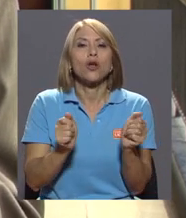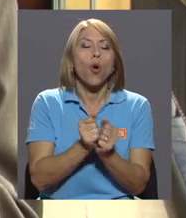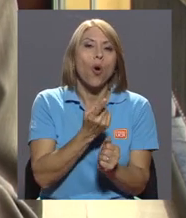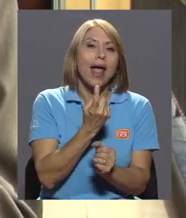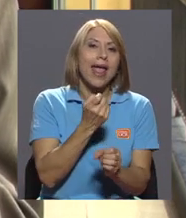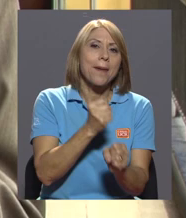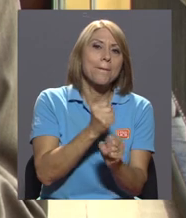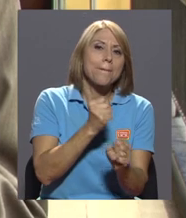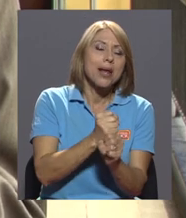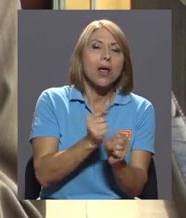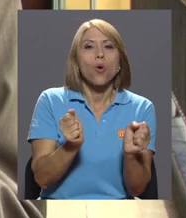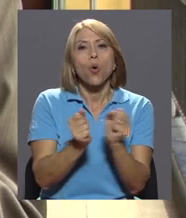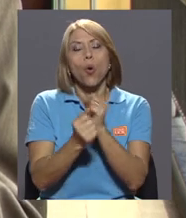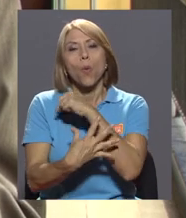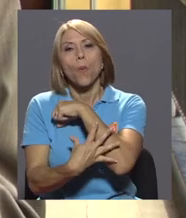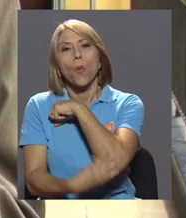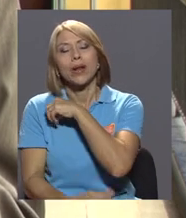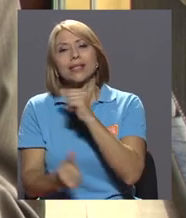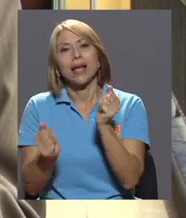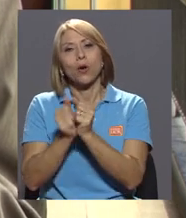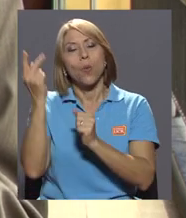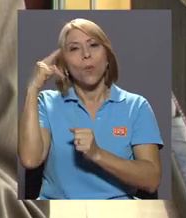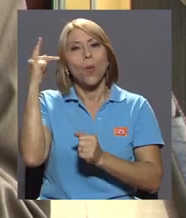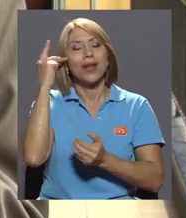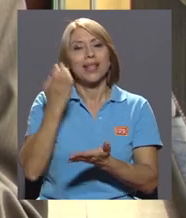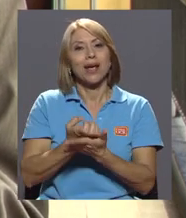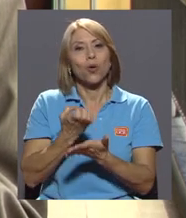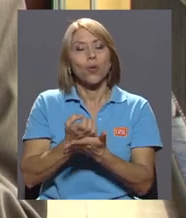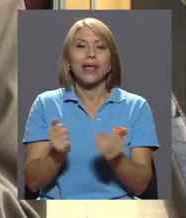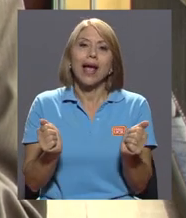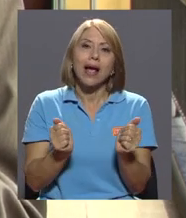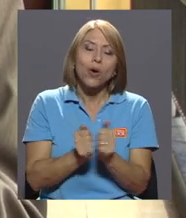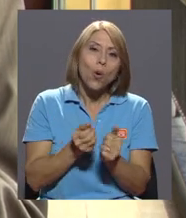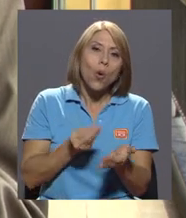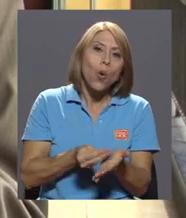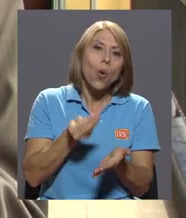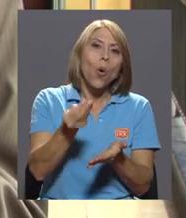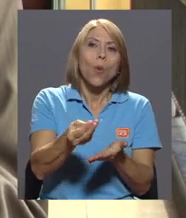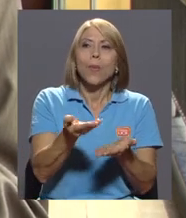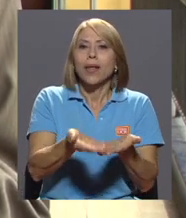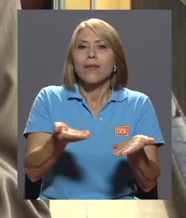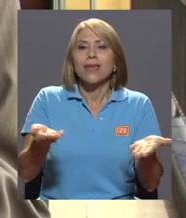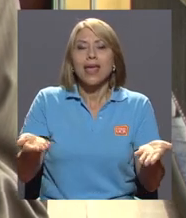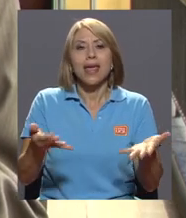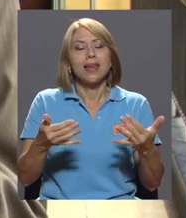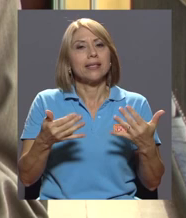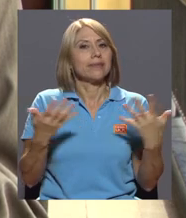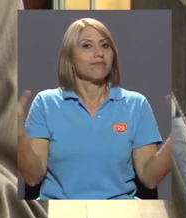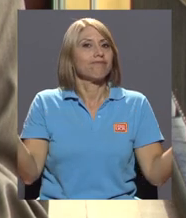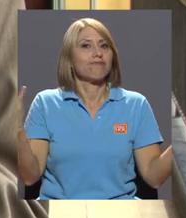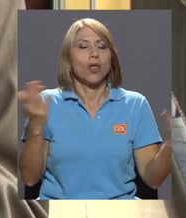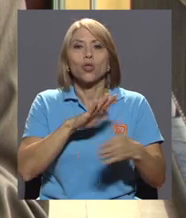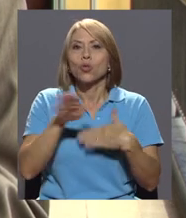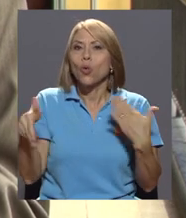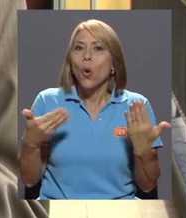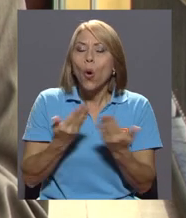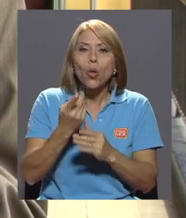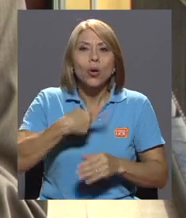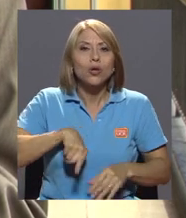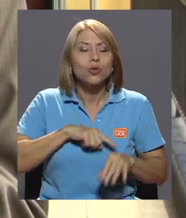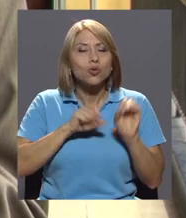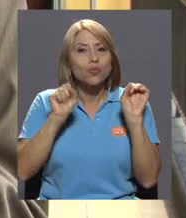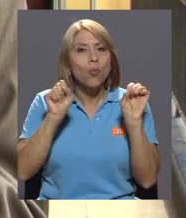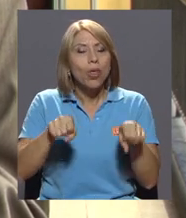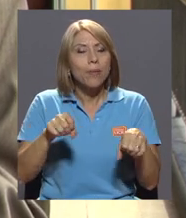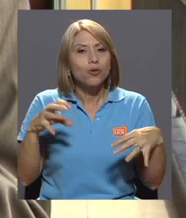la pobreza, con la política económica, con la compra de bienes duraderos, en fin, todo lo que podemos